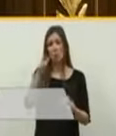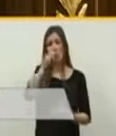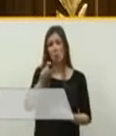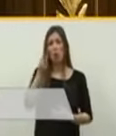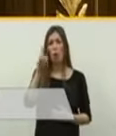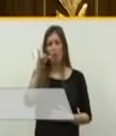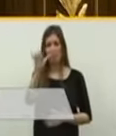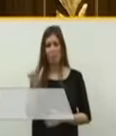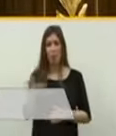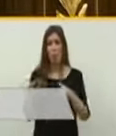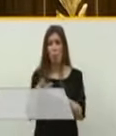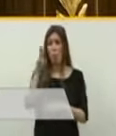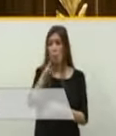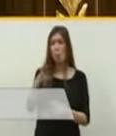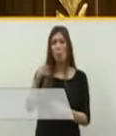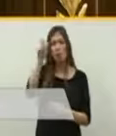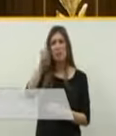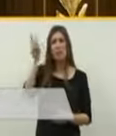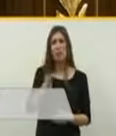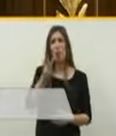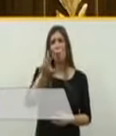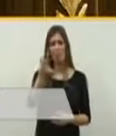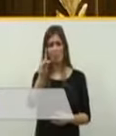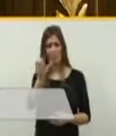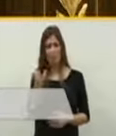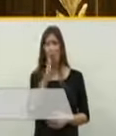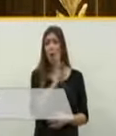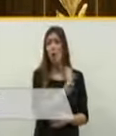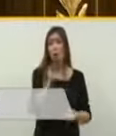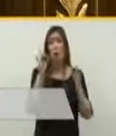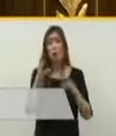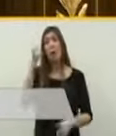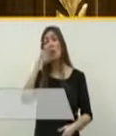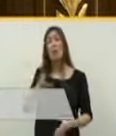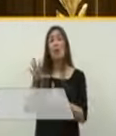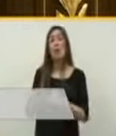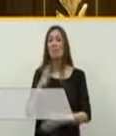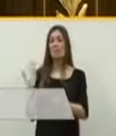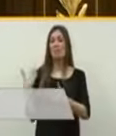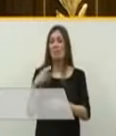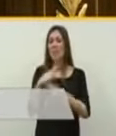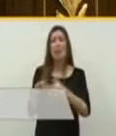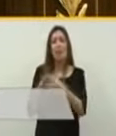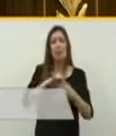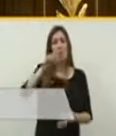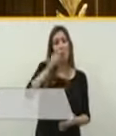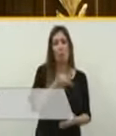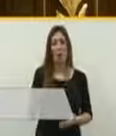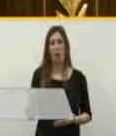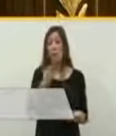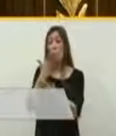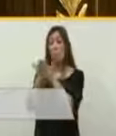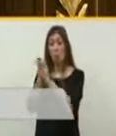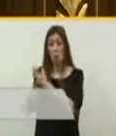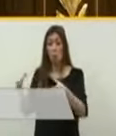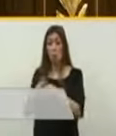Partido Popular y mucha gente que procede de la UCD, y otros que proceden, como el señor Rajoy, de Alianza Popular, Pues bien, yo les pido a los miembros del Partido Popular, a los